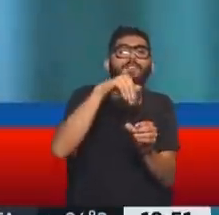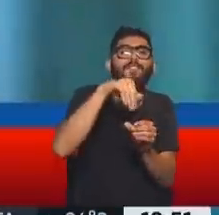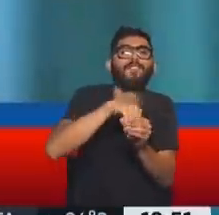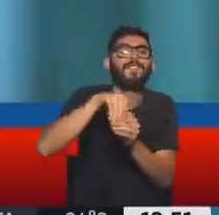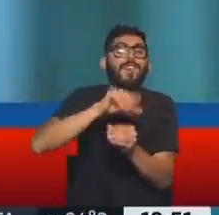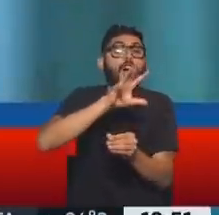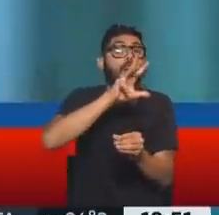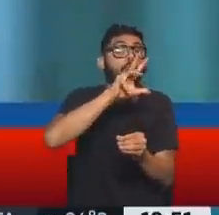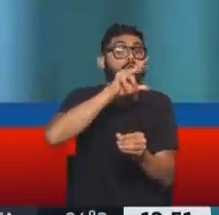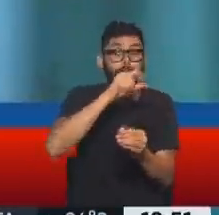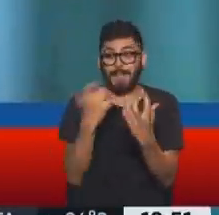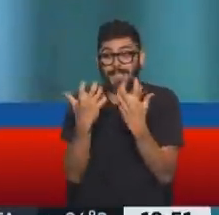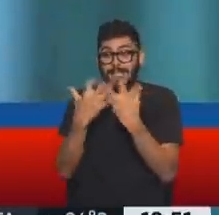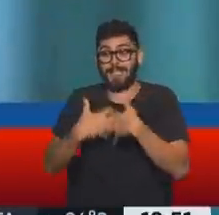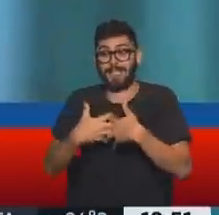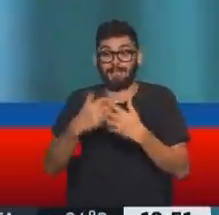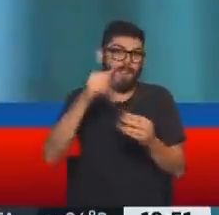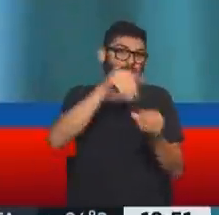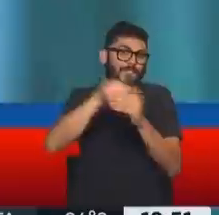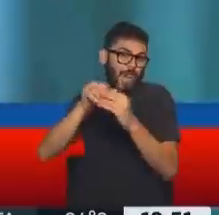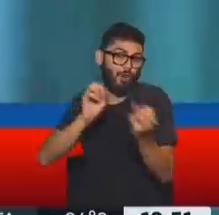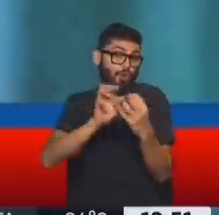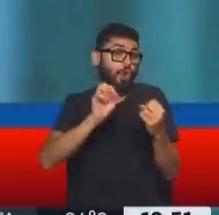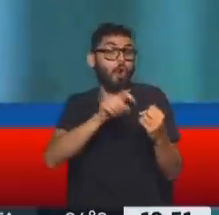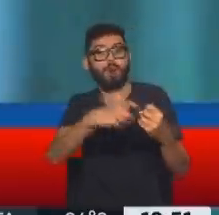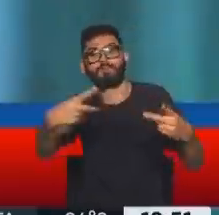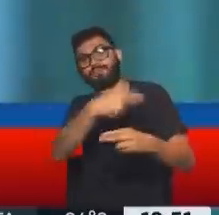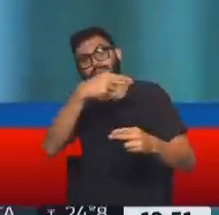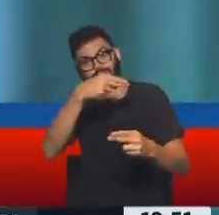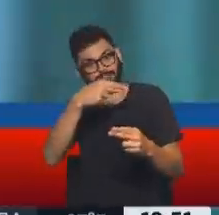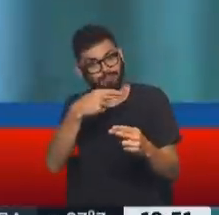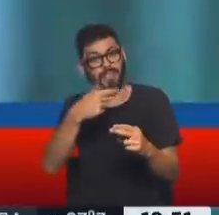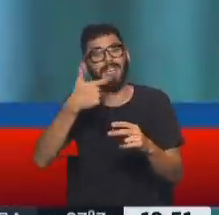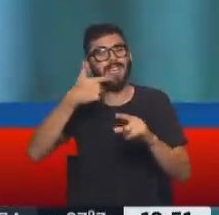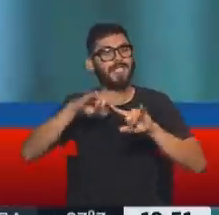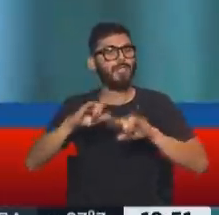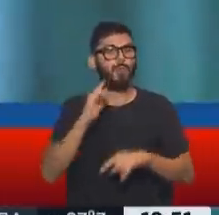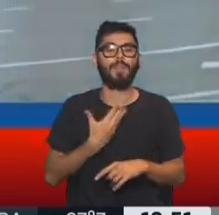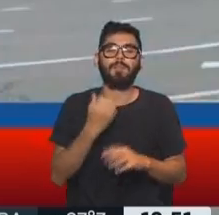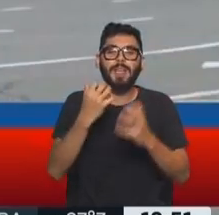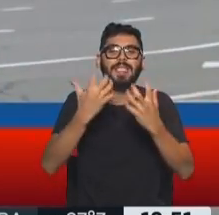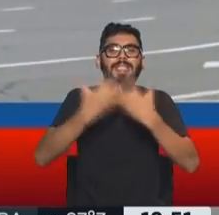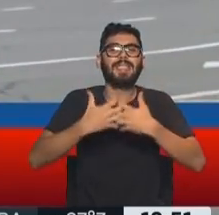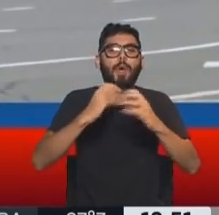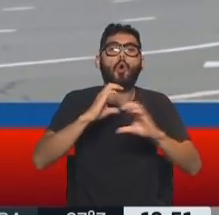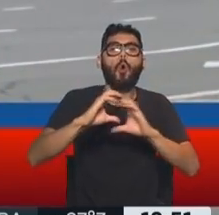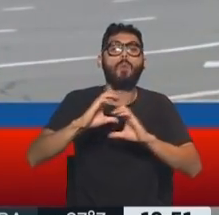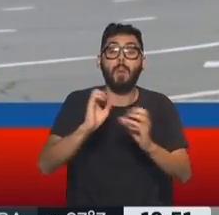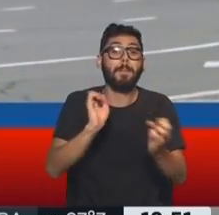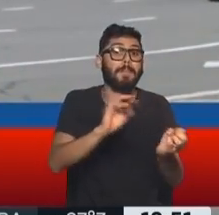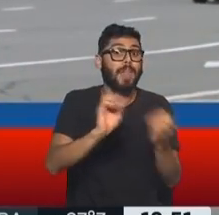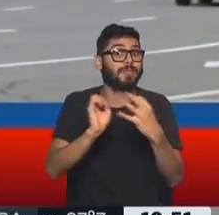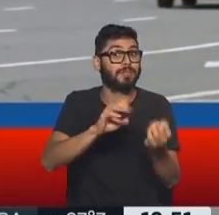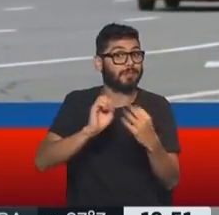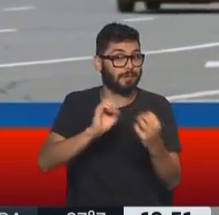interbancario swift a ver estamos hablando de un sistema de comunicaciones y un sistema de mensajería que permite las